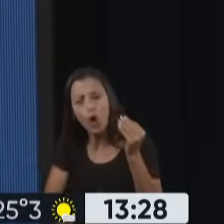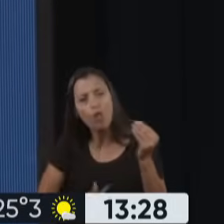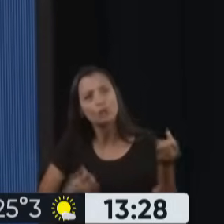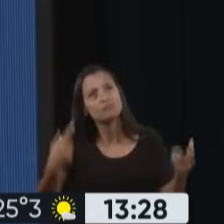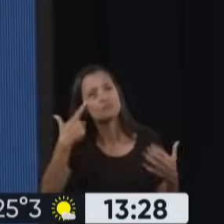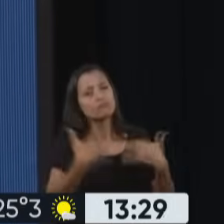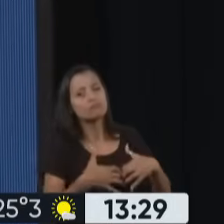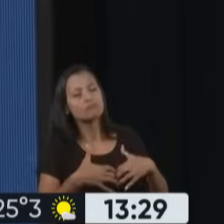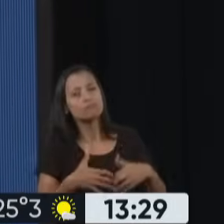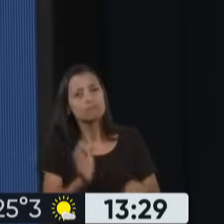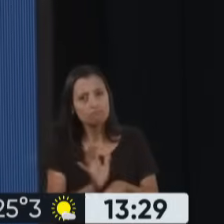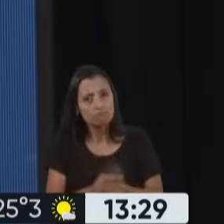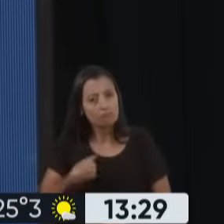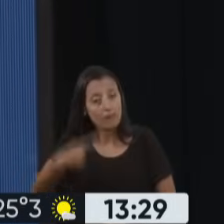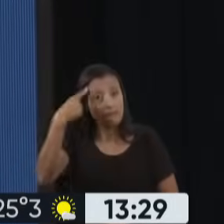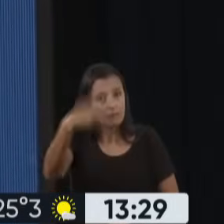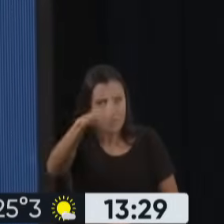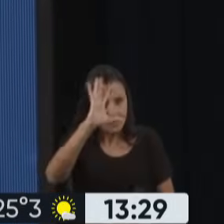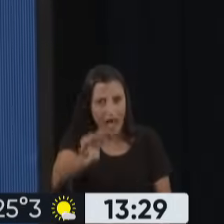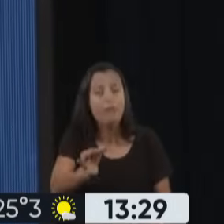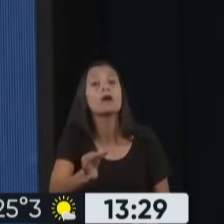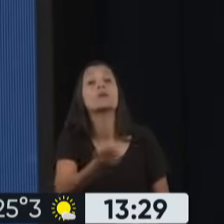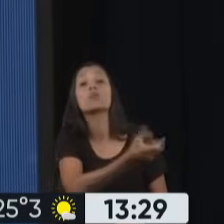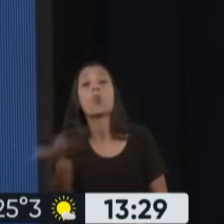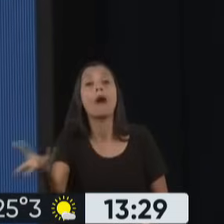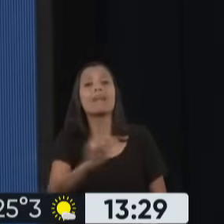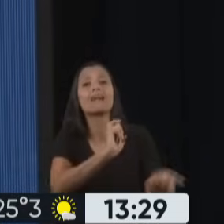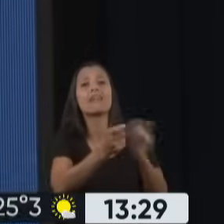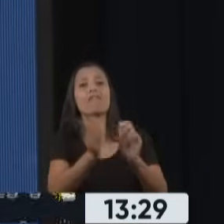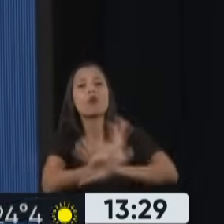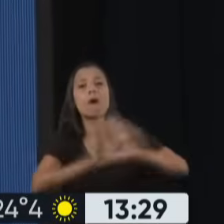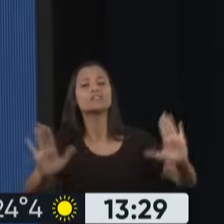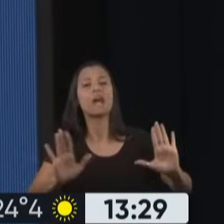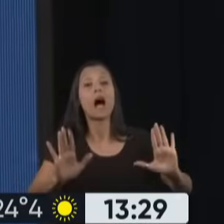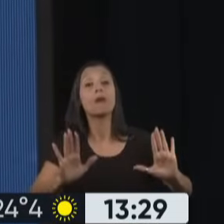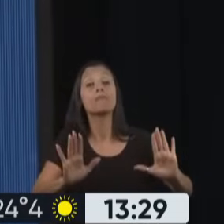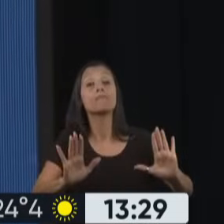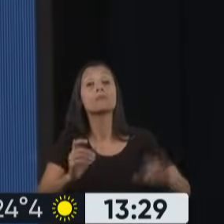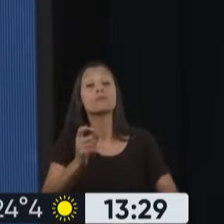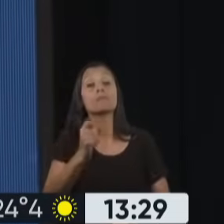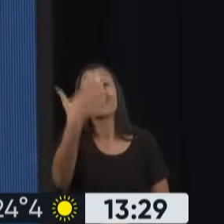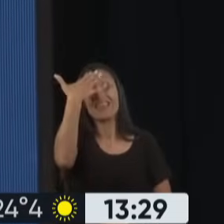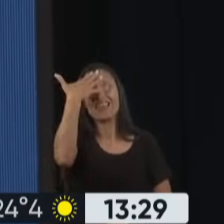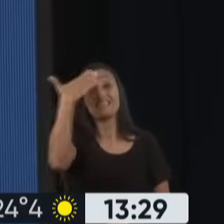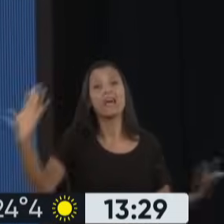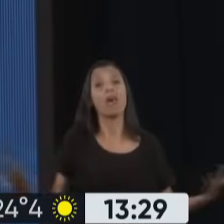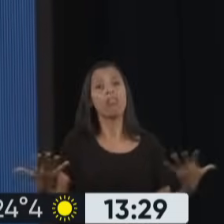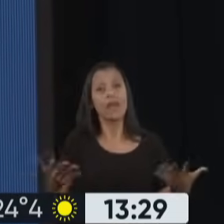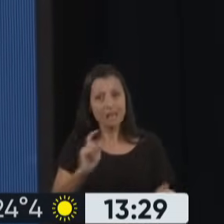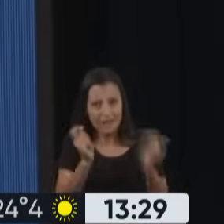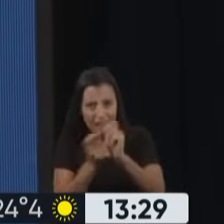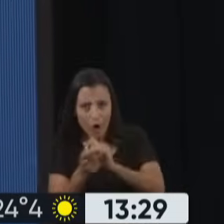¿Alguien se anima a pensar cuántas reformas había metido Federico en solo medio mes?